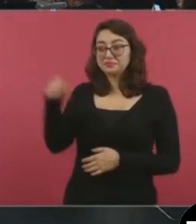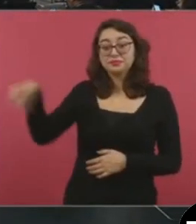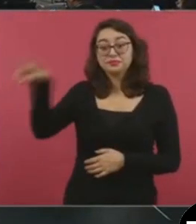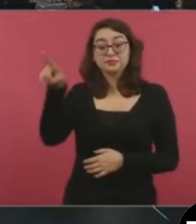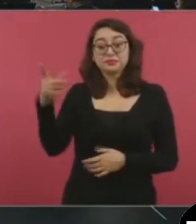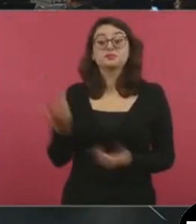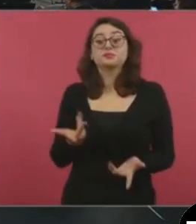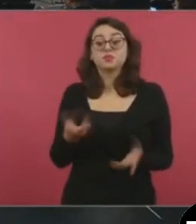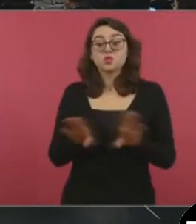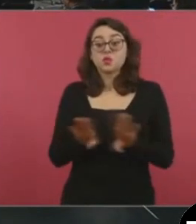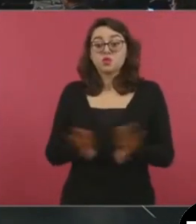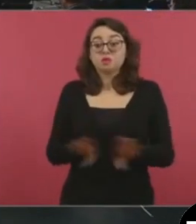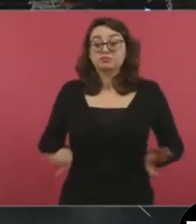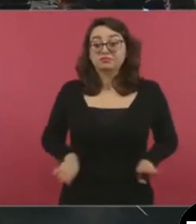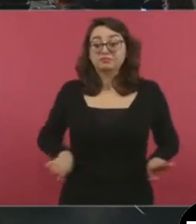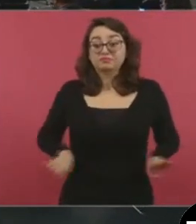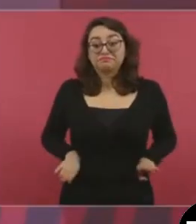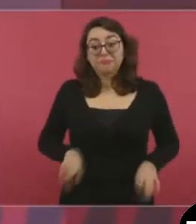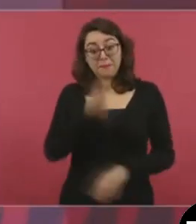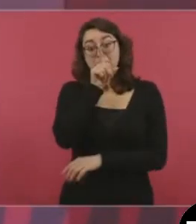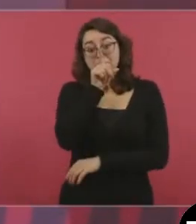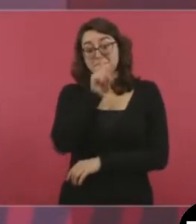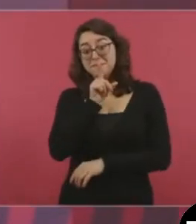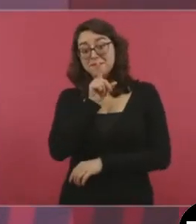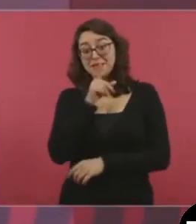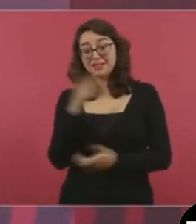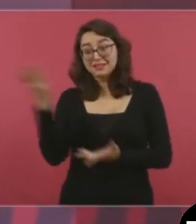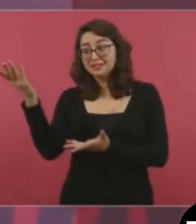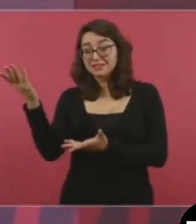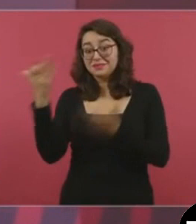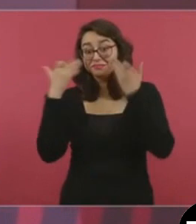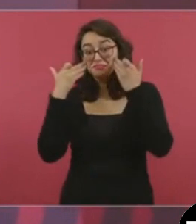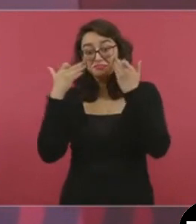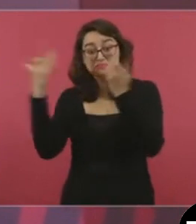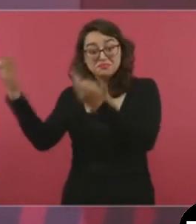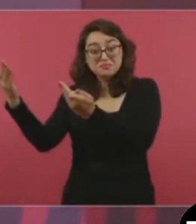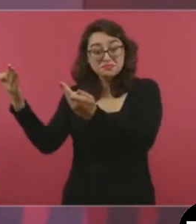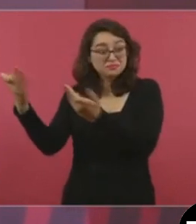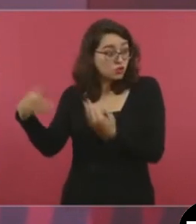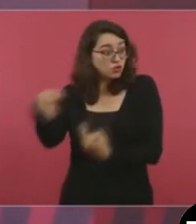calumnian,